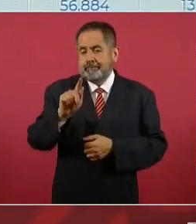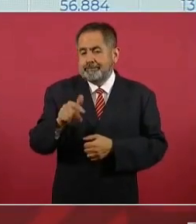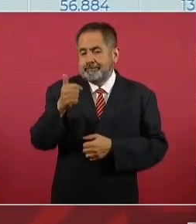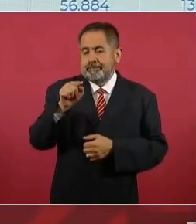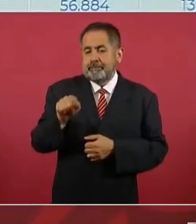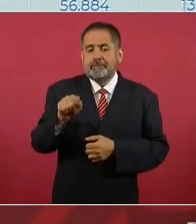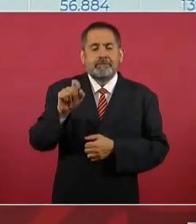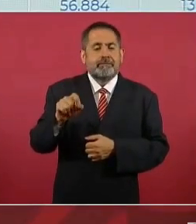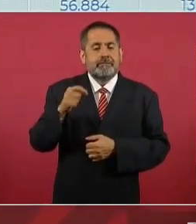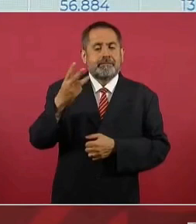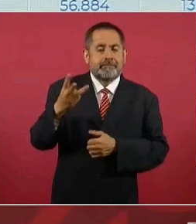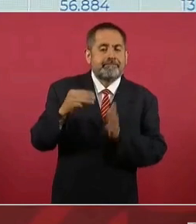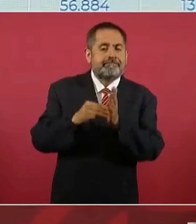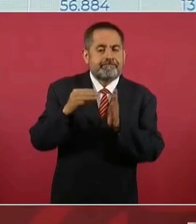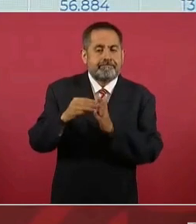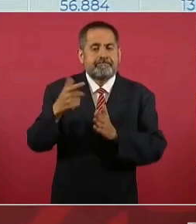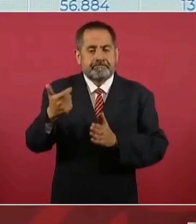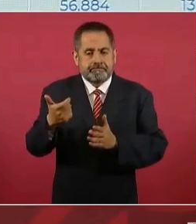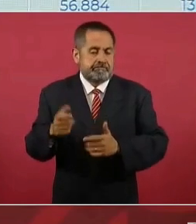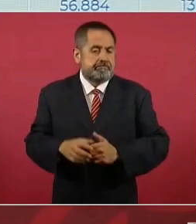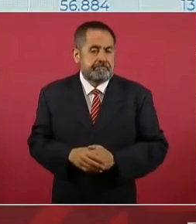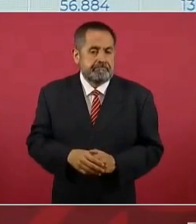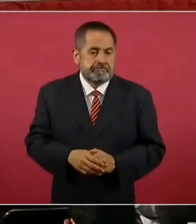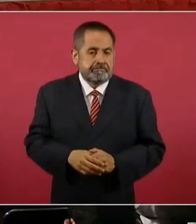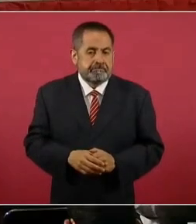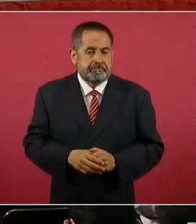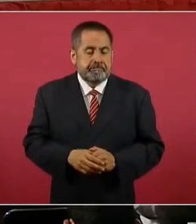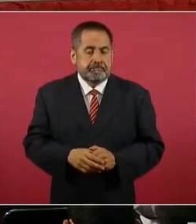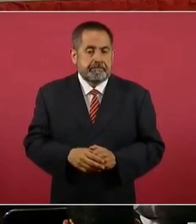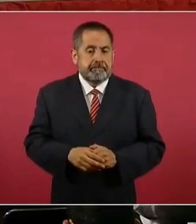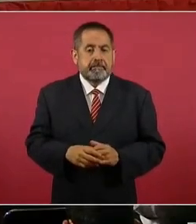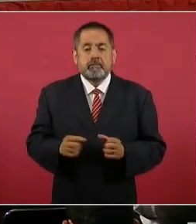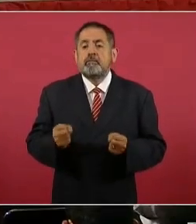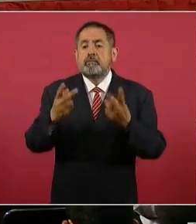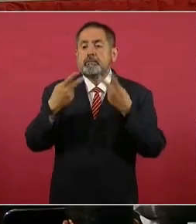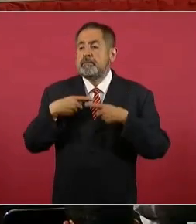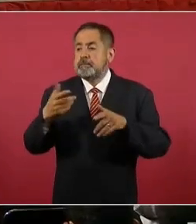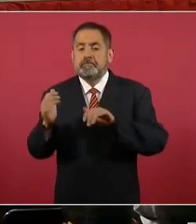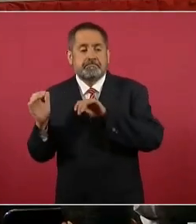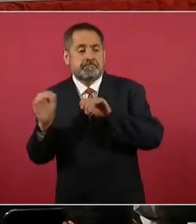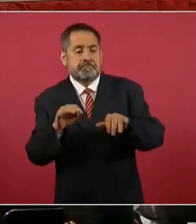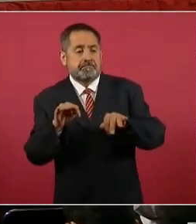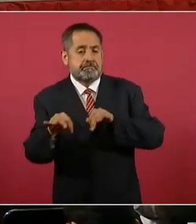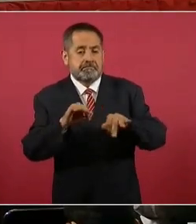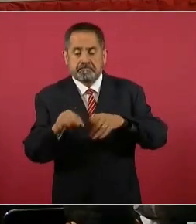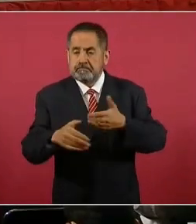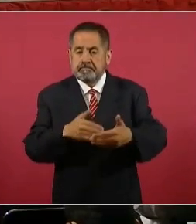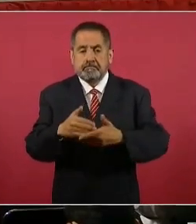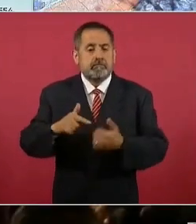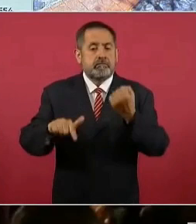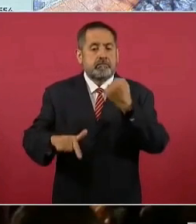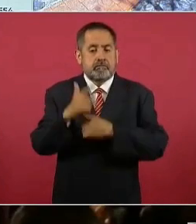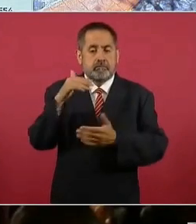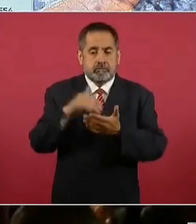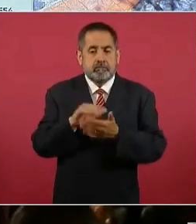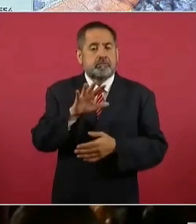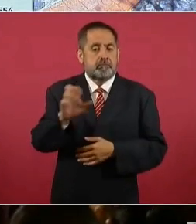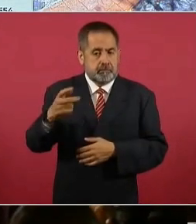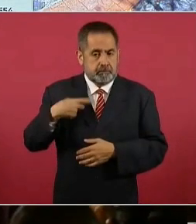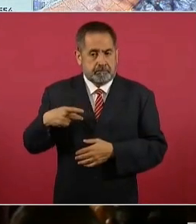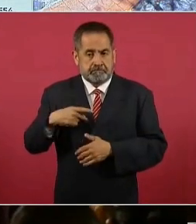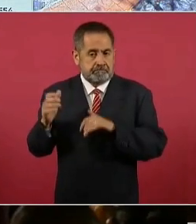23 millones de pesos este el número de empleos que se está creando en este año es de 12 mil 500